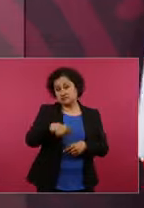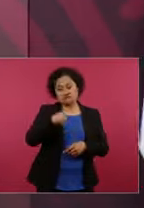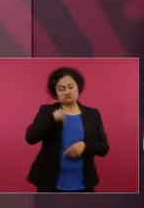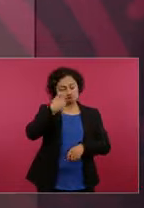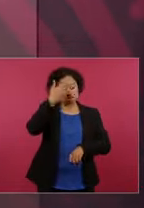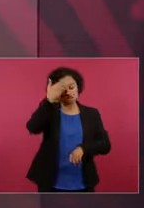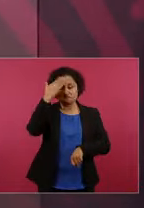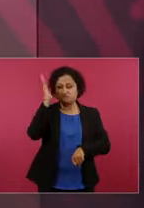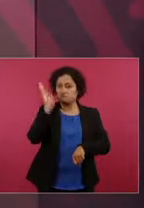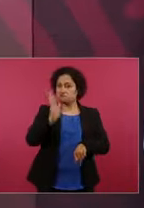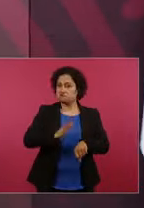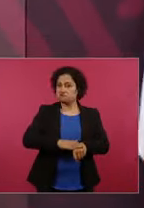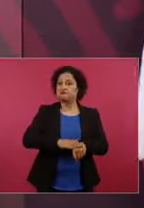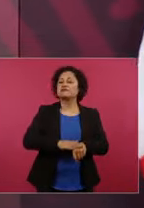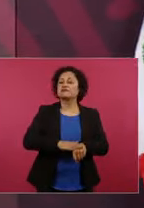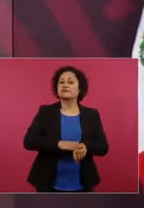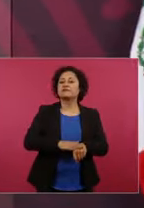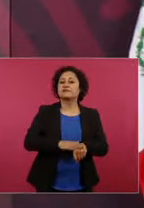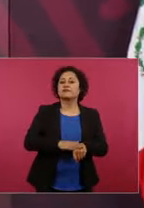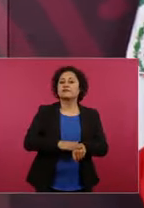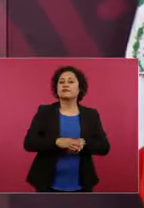incluso hasta